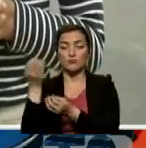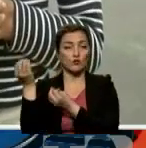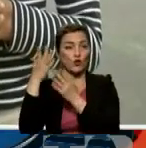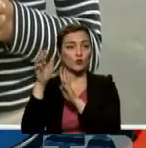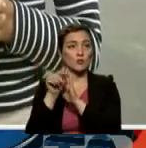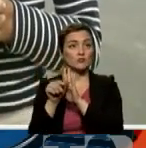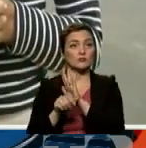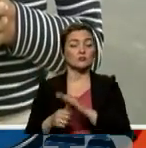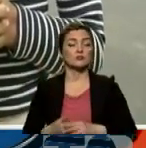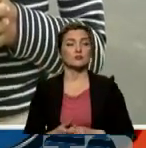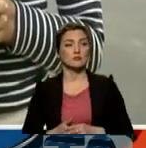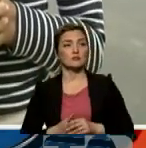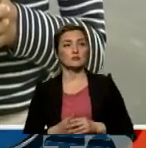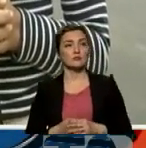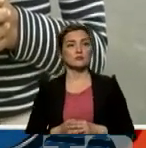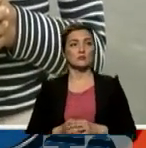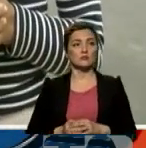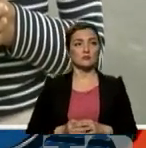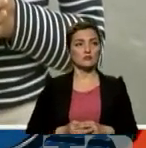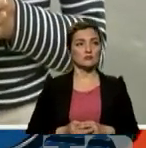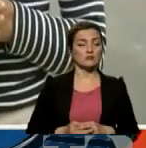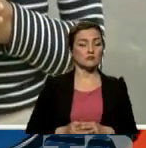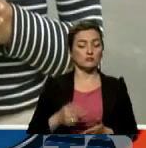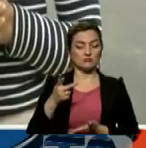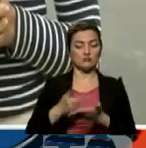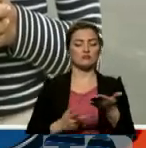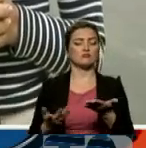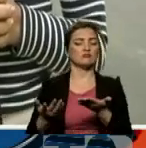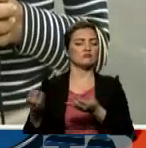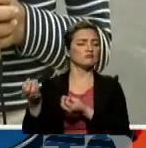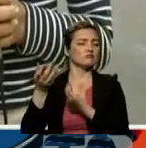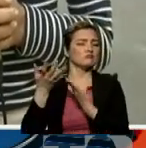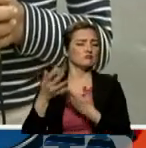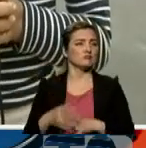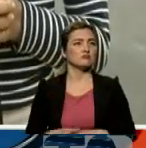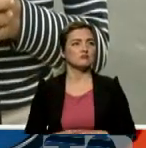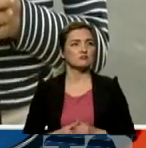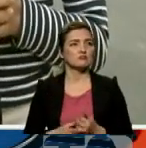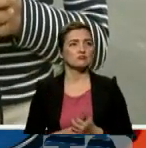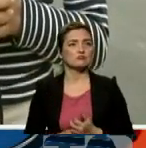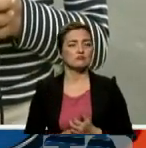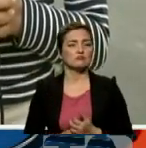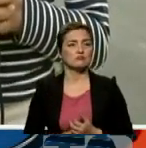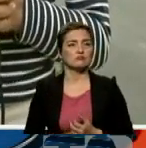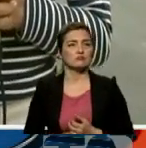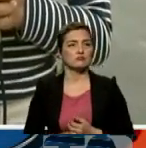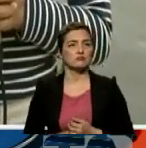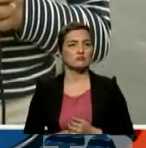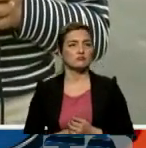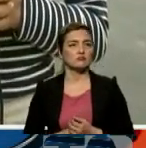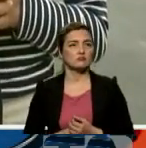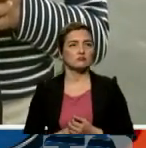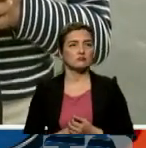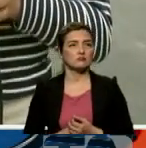los detalles. ¿De qué se trata esto, Fernanda? Adelante, coméntanos, por favor, explícanos.